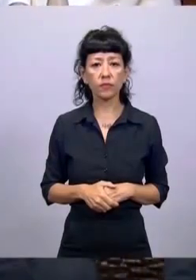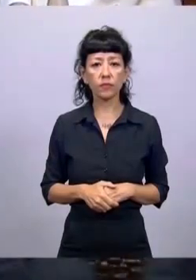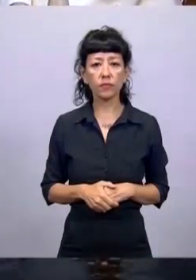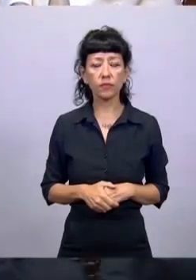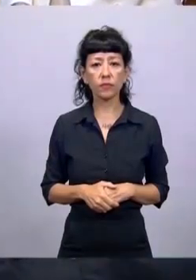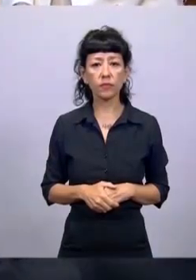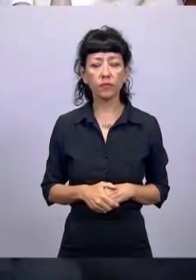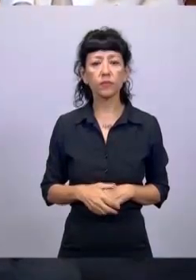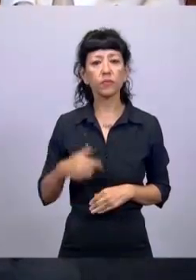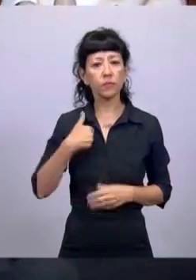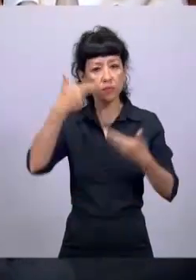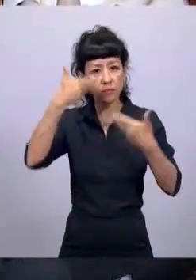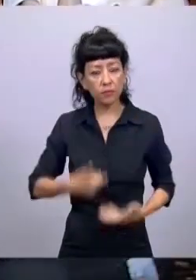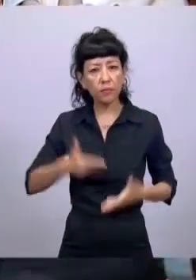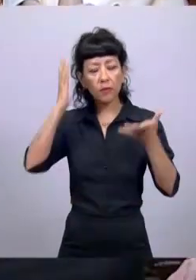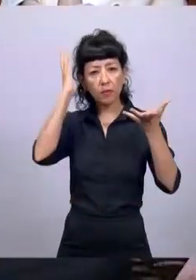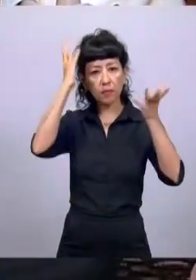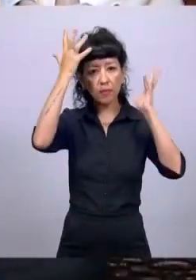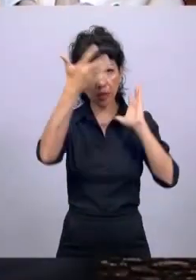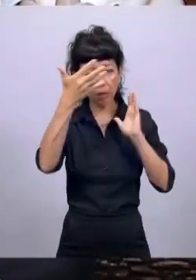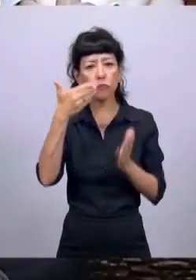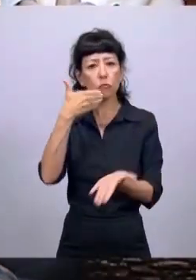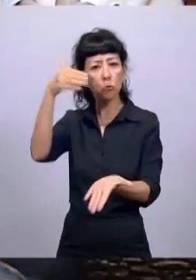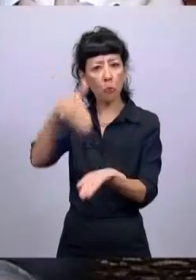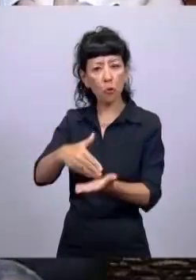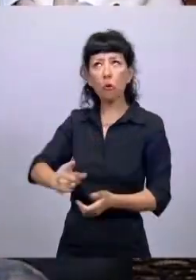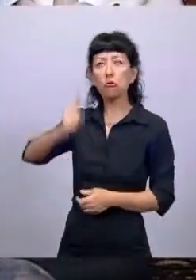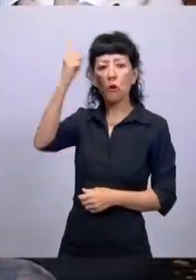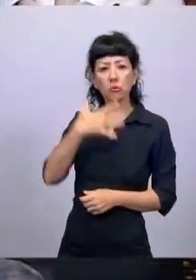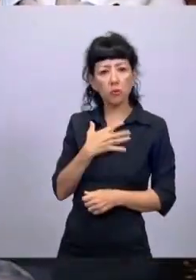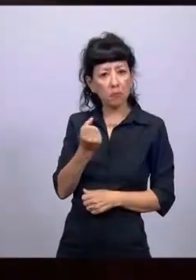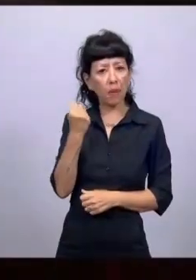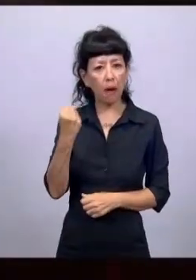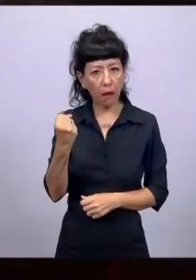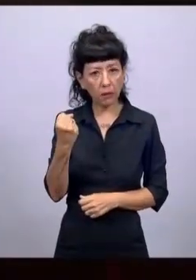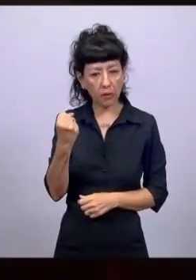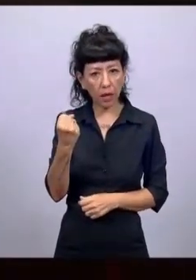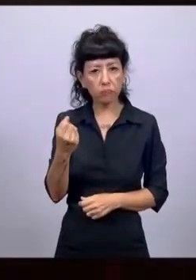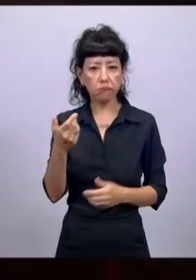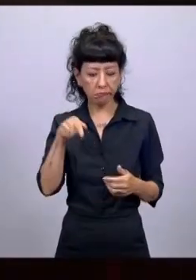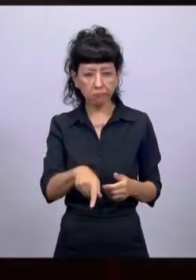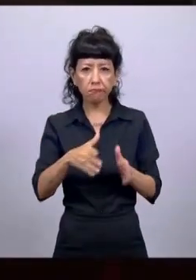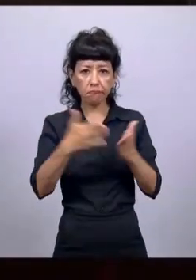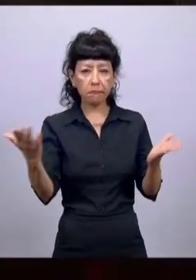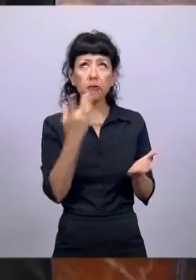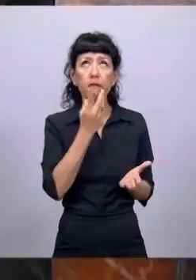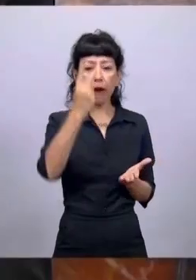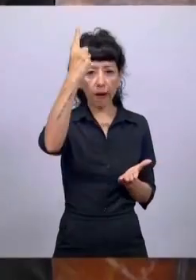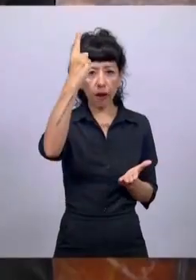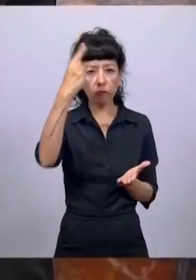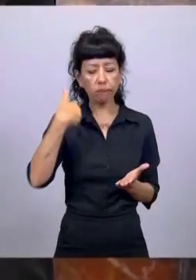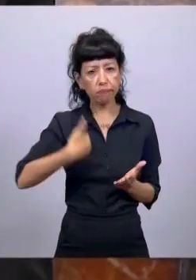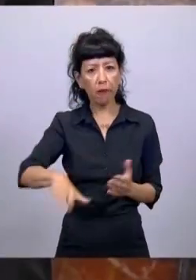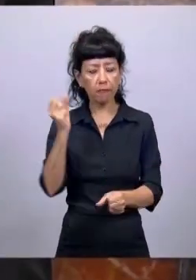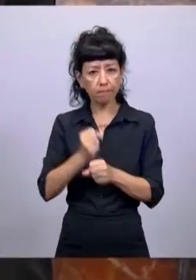Yo, Javier Gerardo Milei, juro por Dios y por la patria, sobre estos santos evangelios, desempeñar